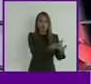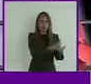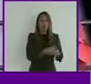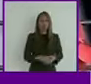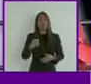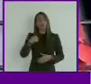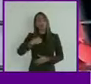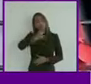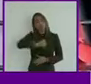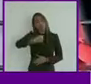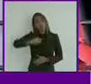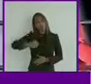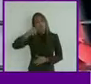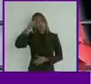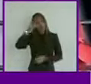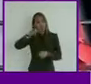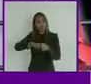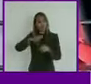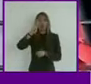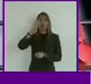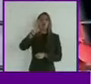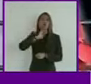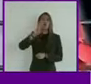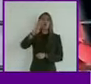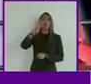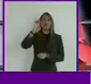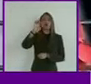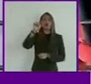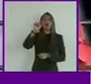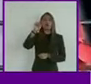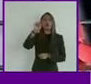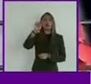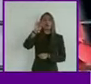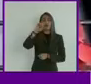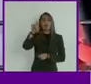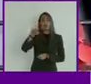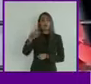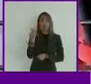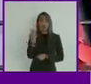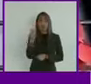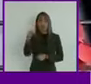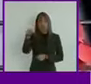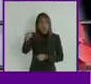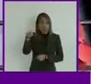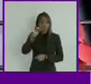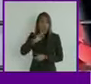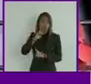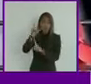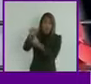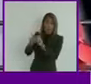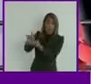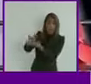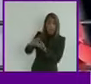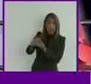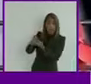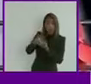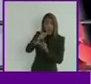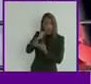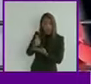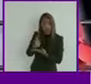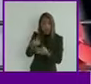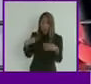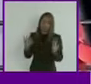un gran saludo a nuestra directora Beatriz Olivares, que pues si no fuera por ella, todo esto no sería posible, al igual que